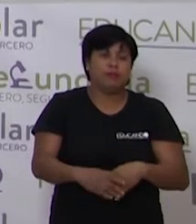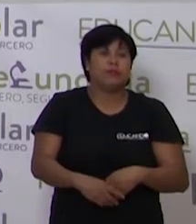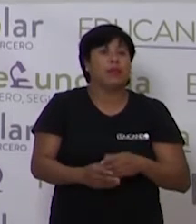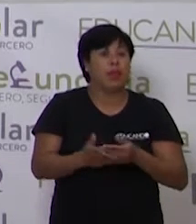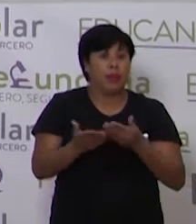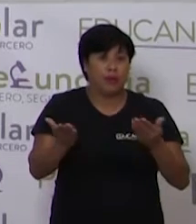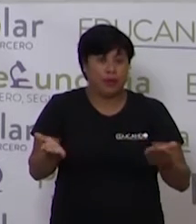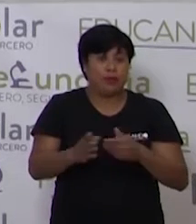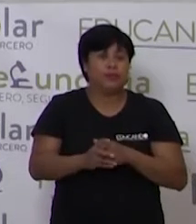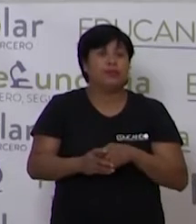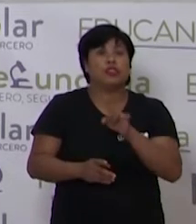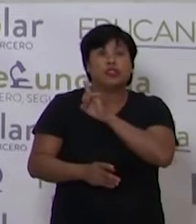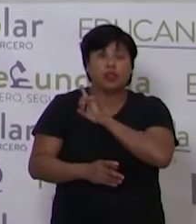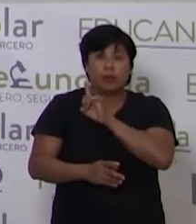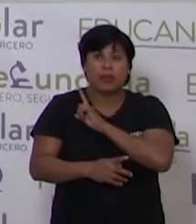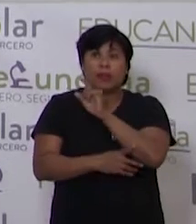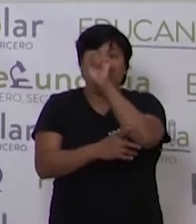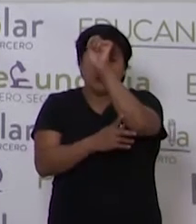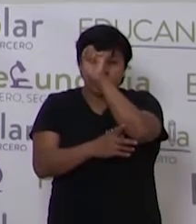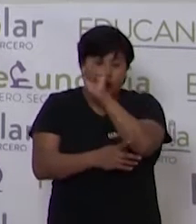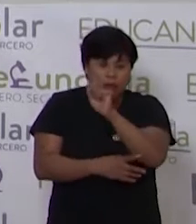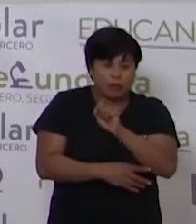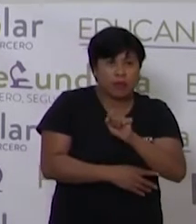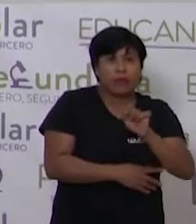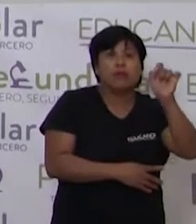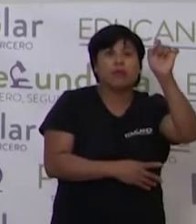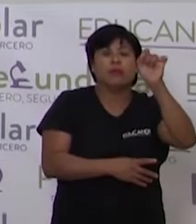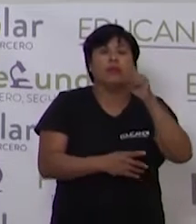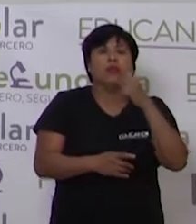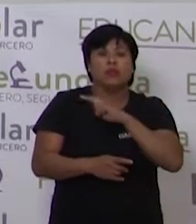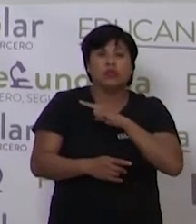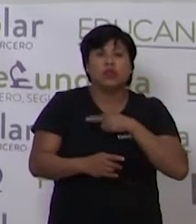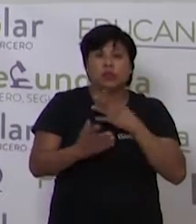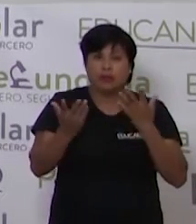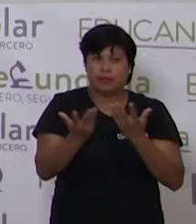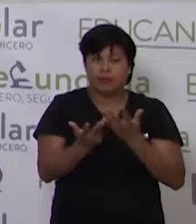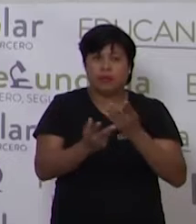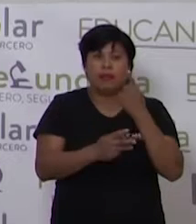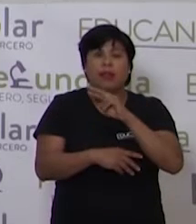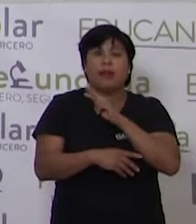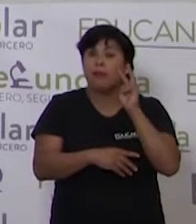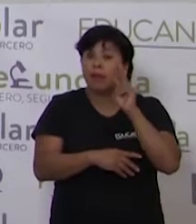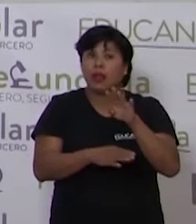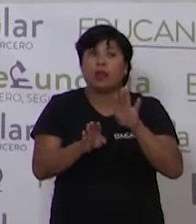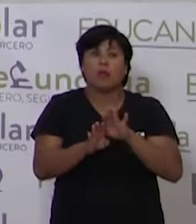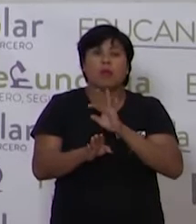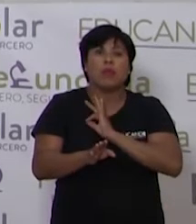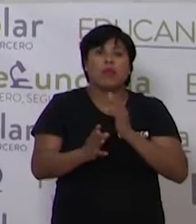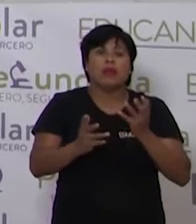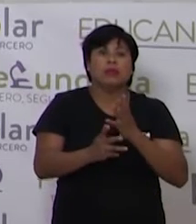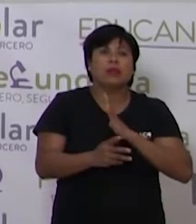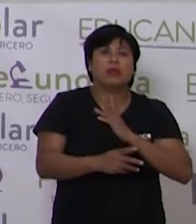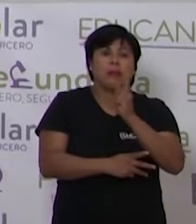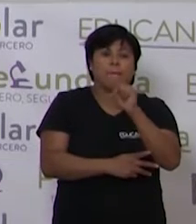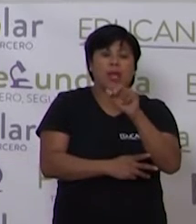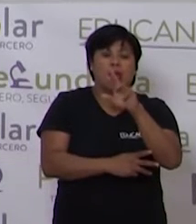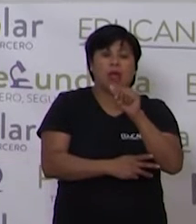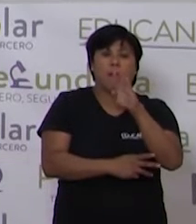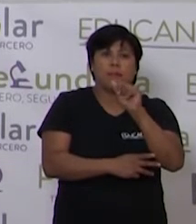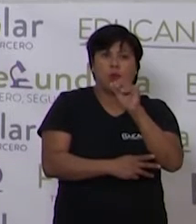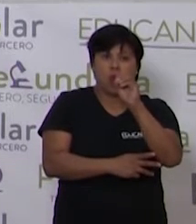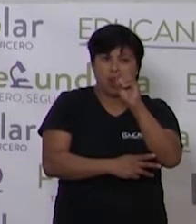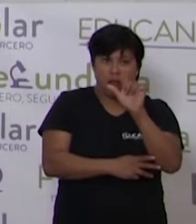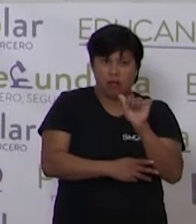bajo. Ahora, vamos a hacer coincidir los puntos para que nos salga nuestra